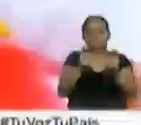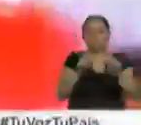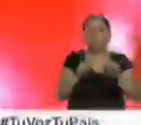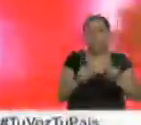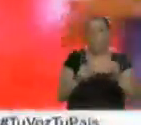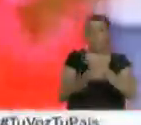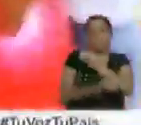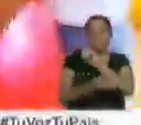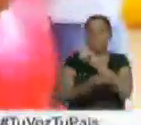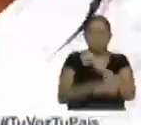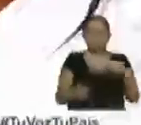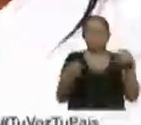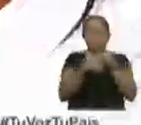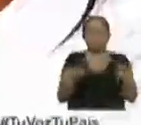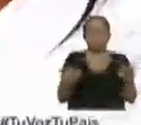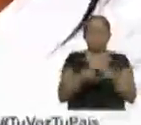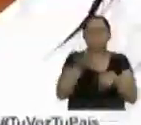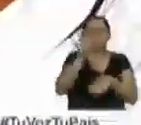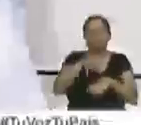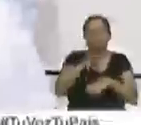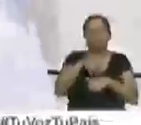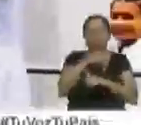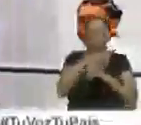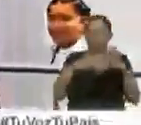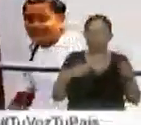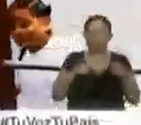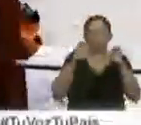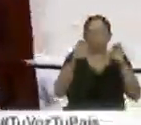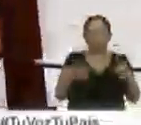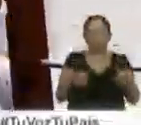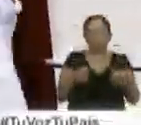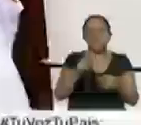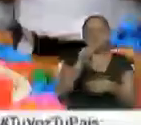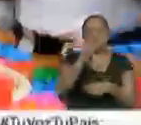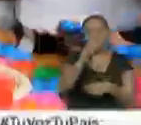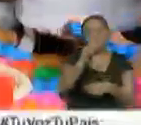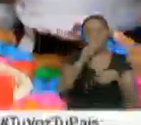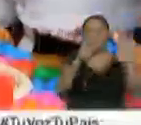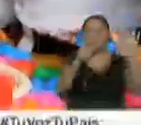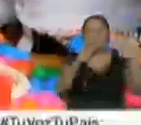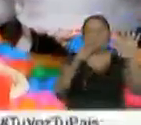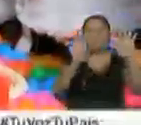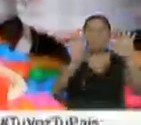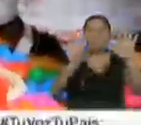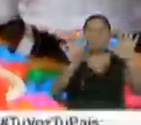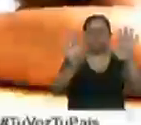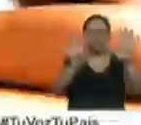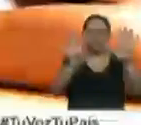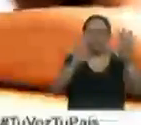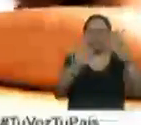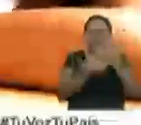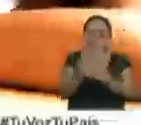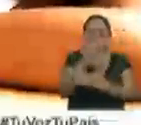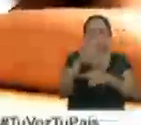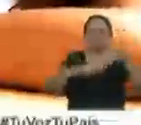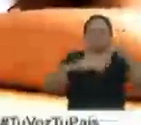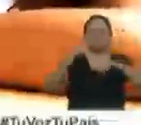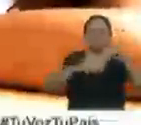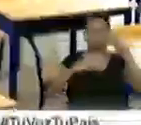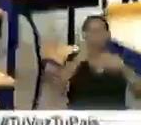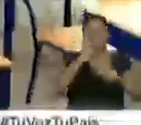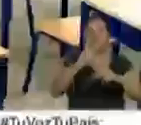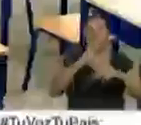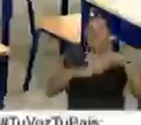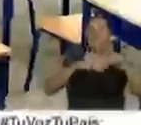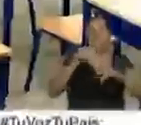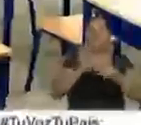del país, en tan solo 4 meses y medio ya se han entregado 169 nuevas infraestructuras